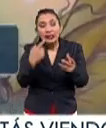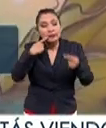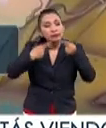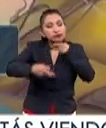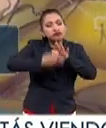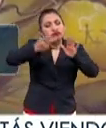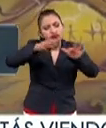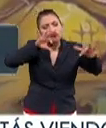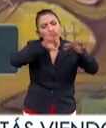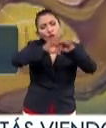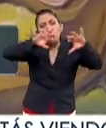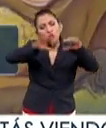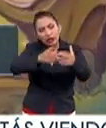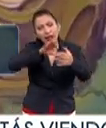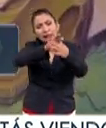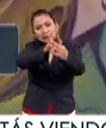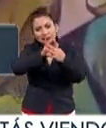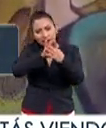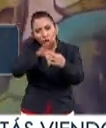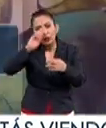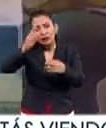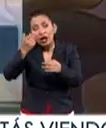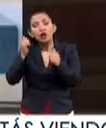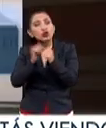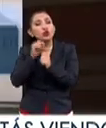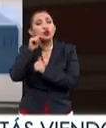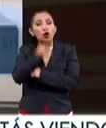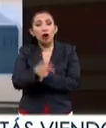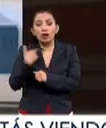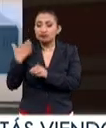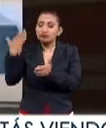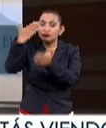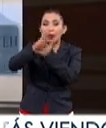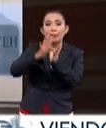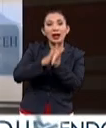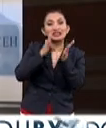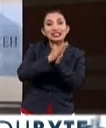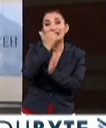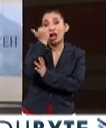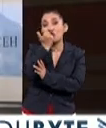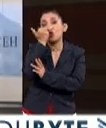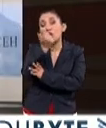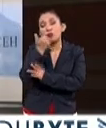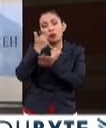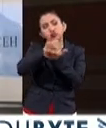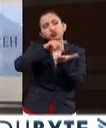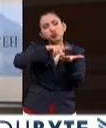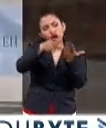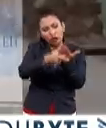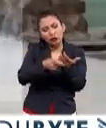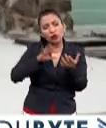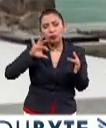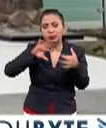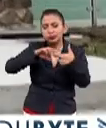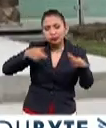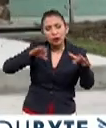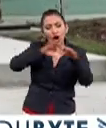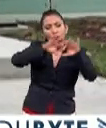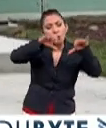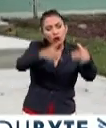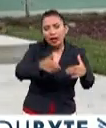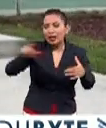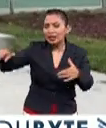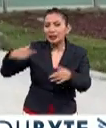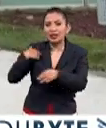diálogo permanente con las comunidades por medio de la participación de los estudiantes en proyectos de vinculación comunitaria